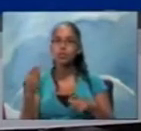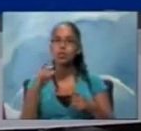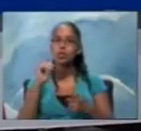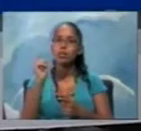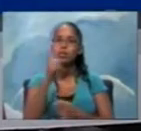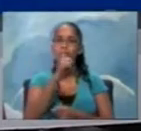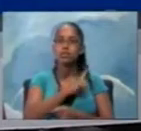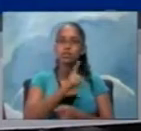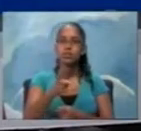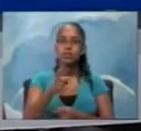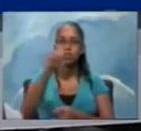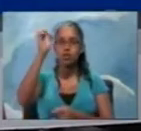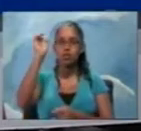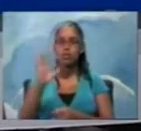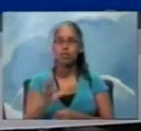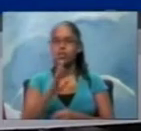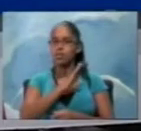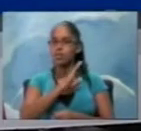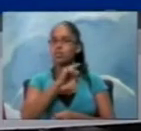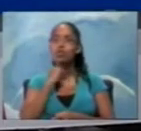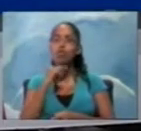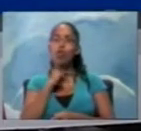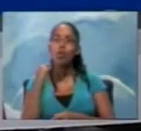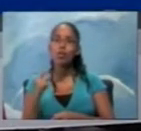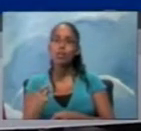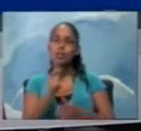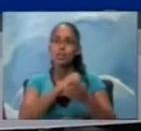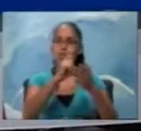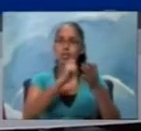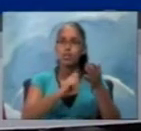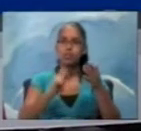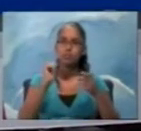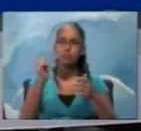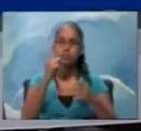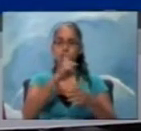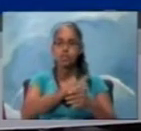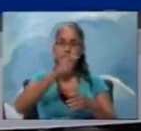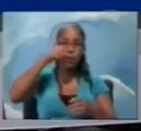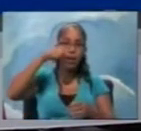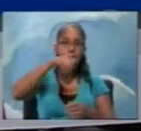principales sacerdotes, los escribas y los principales del